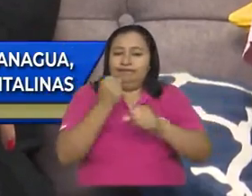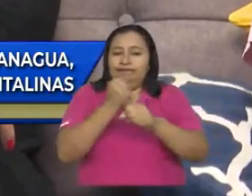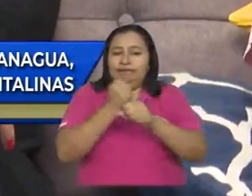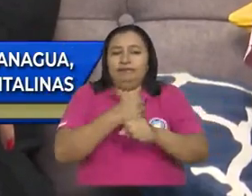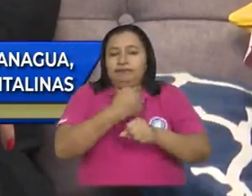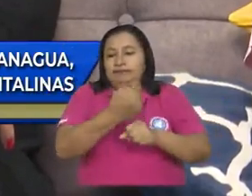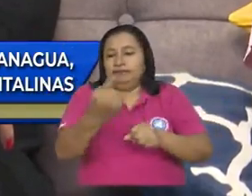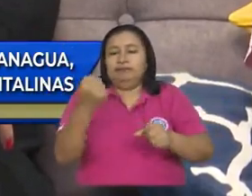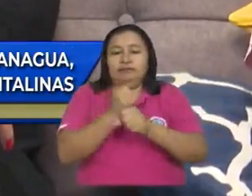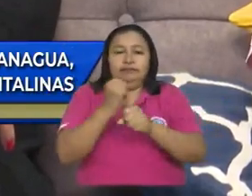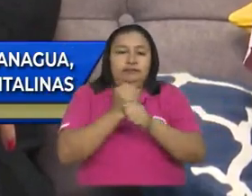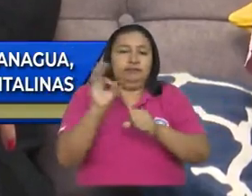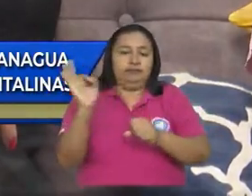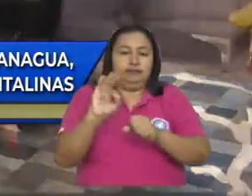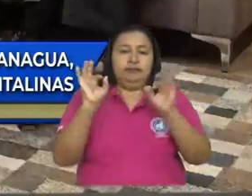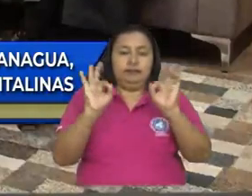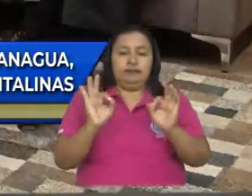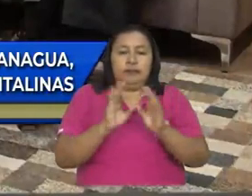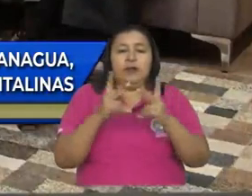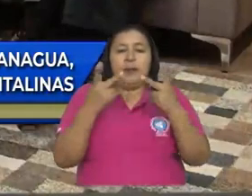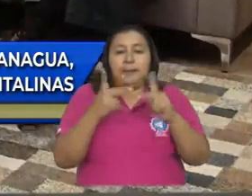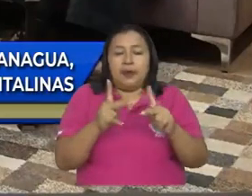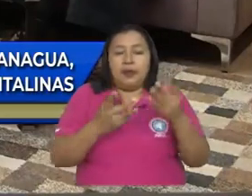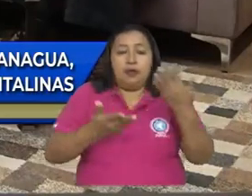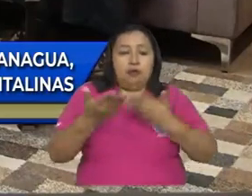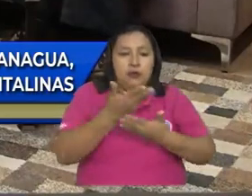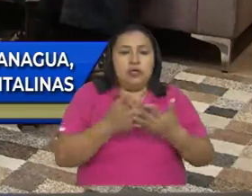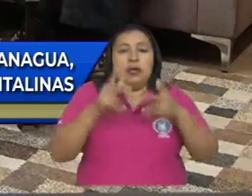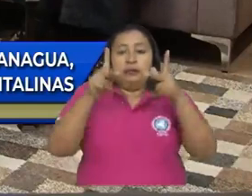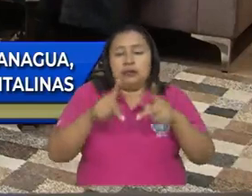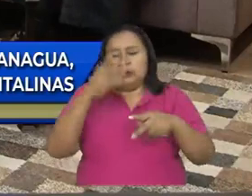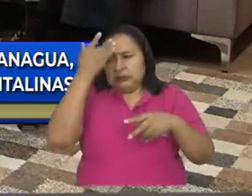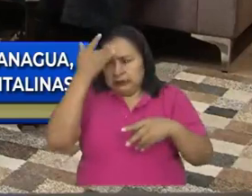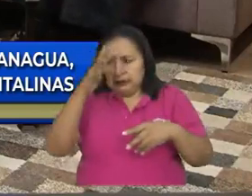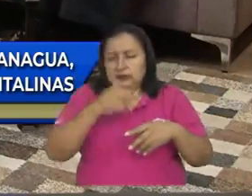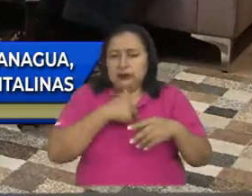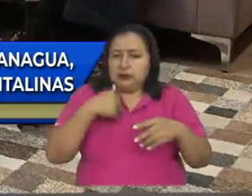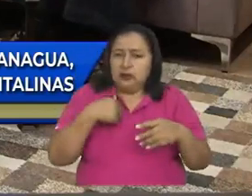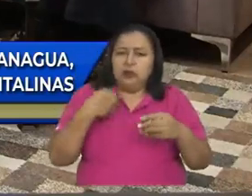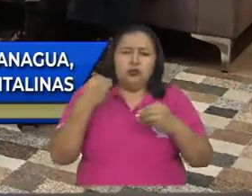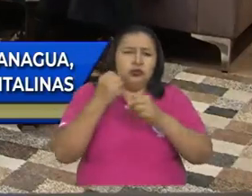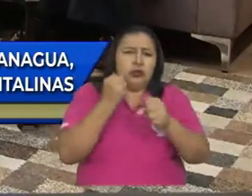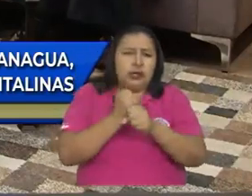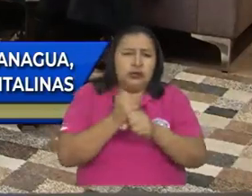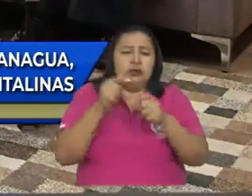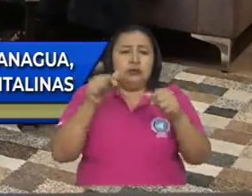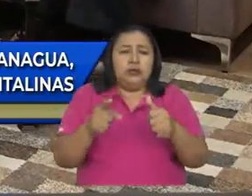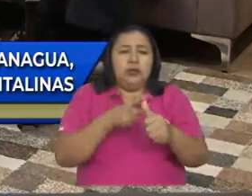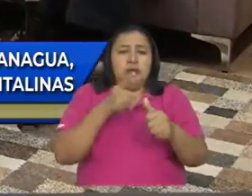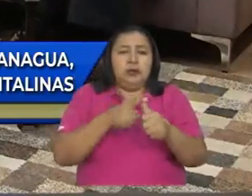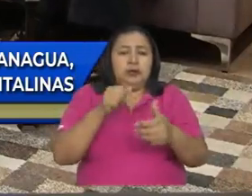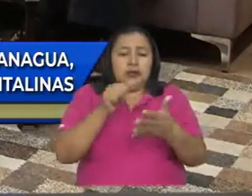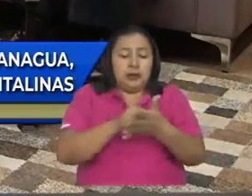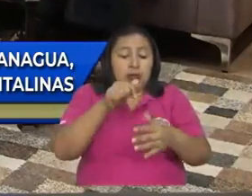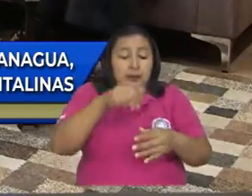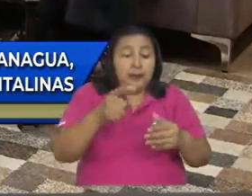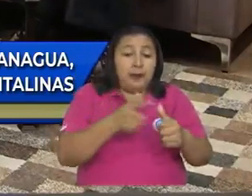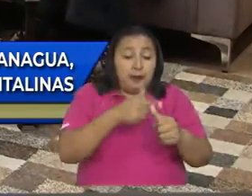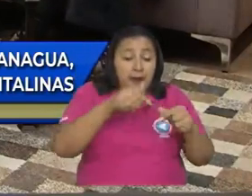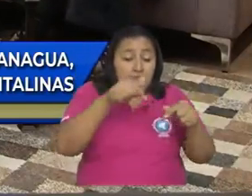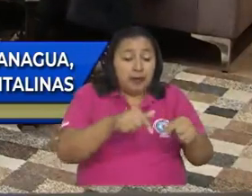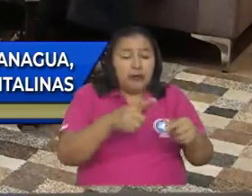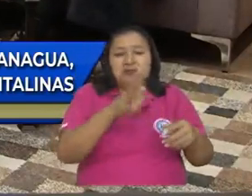obras demandadas por la población. Pero la confianza, la gente sabe que se hace. Se hace. Por muchos años aquí esto fue la primera piedra y nunca había